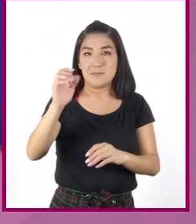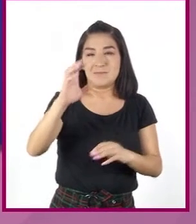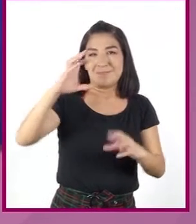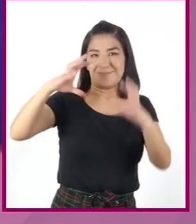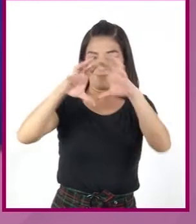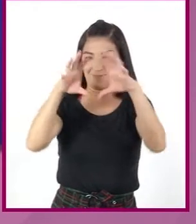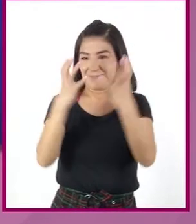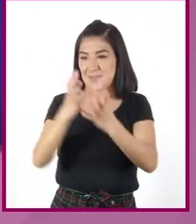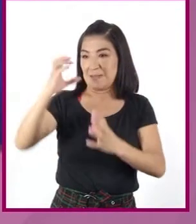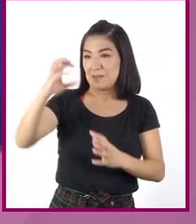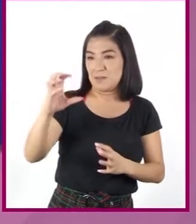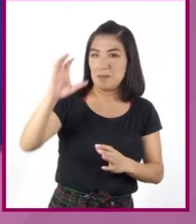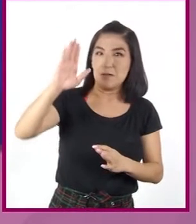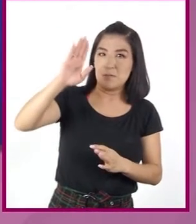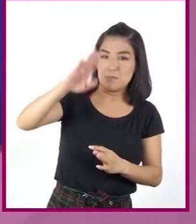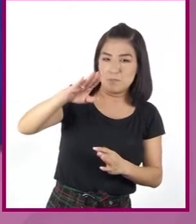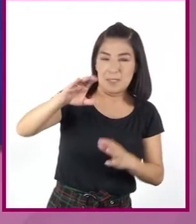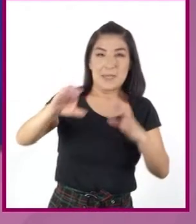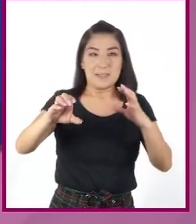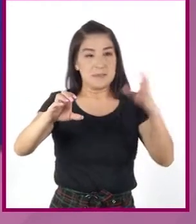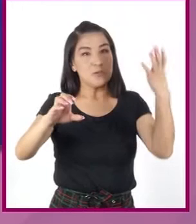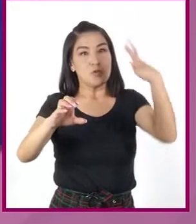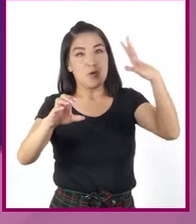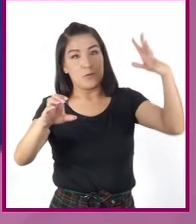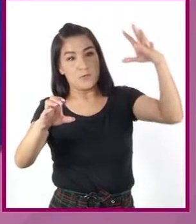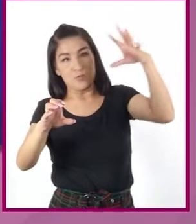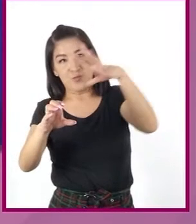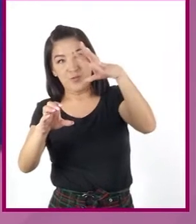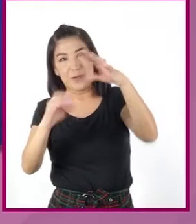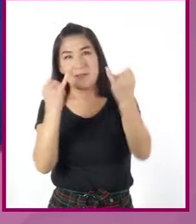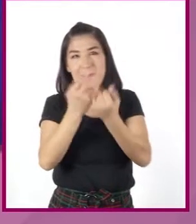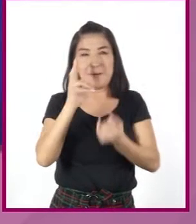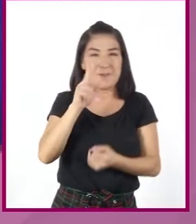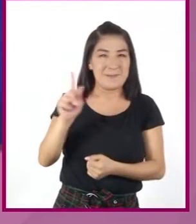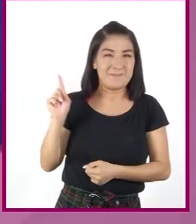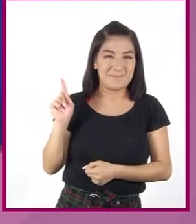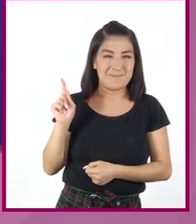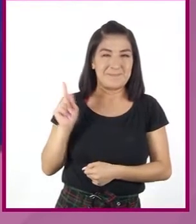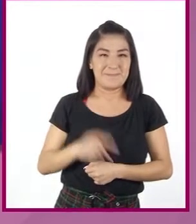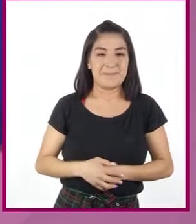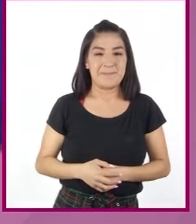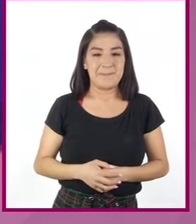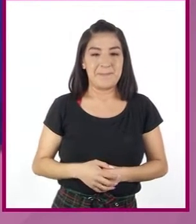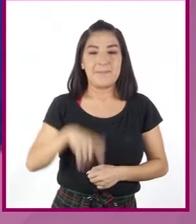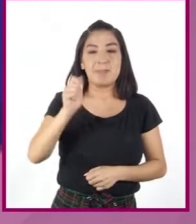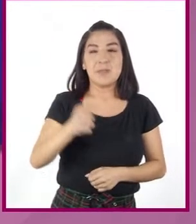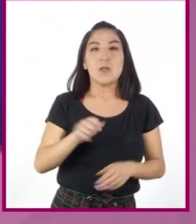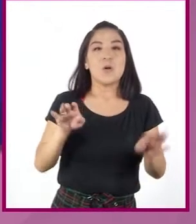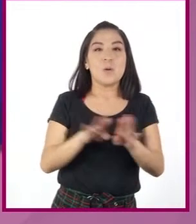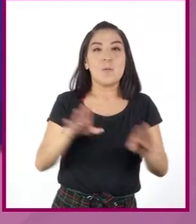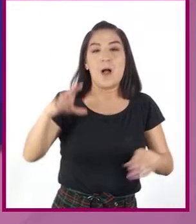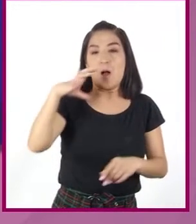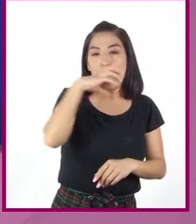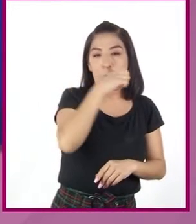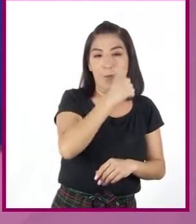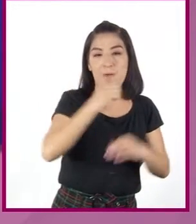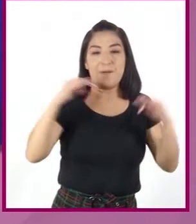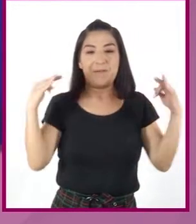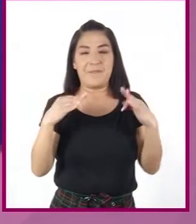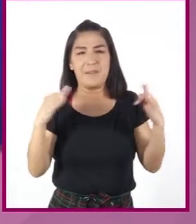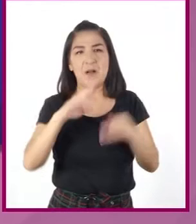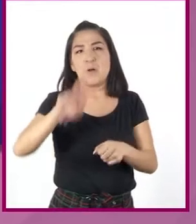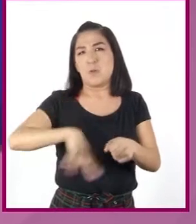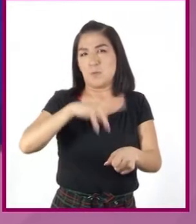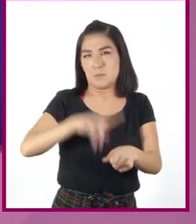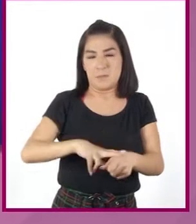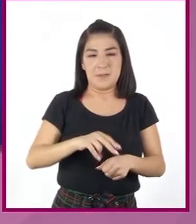superficie, lo que origina la existencia de las zonas térmicas, tropical o cálida, templada y fría.